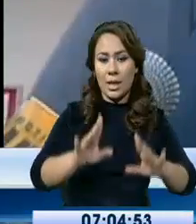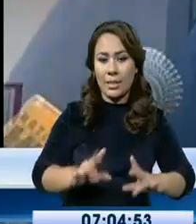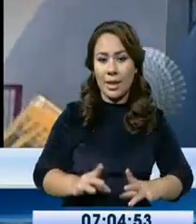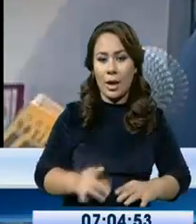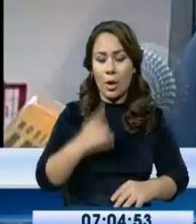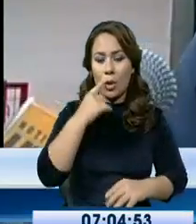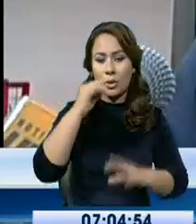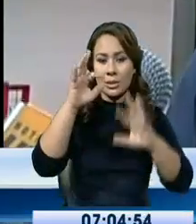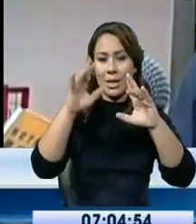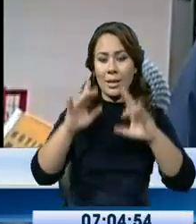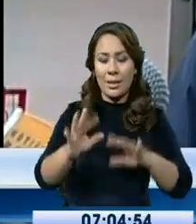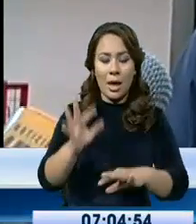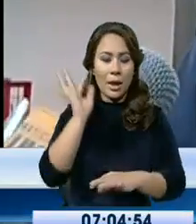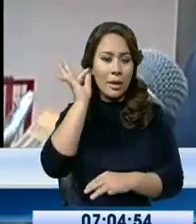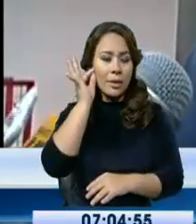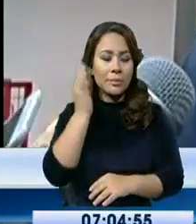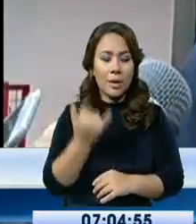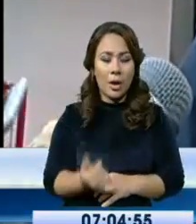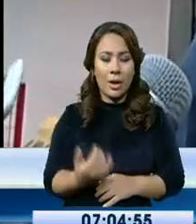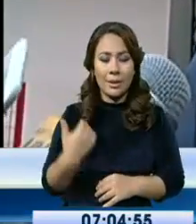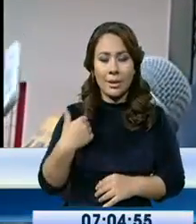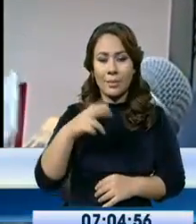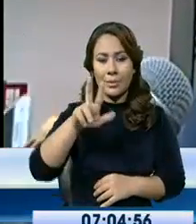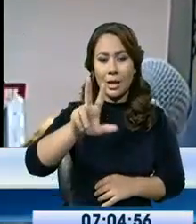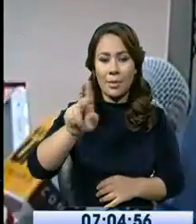secretaria. Vamos a tener